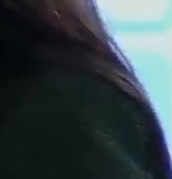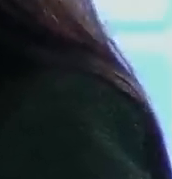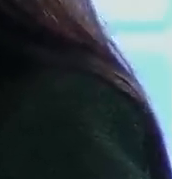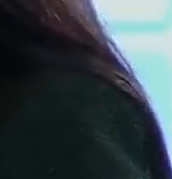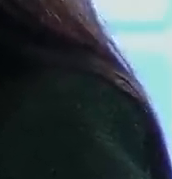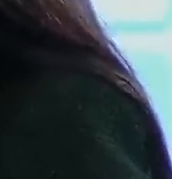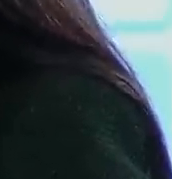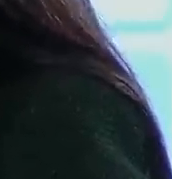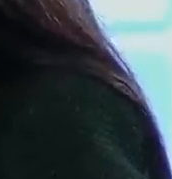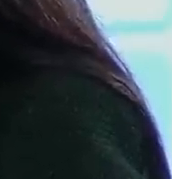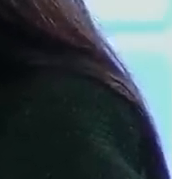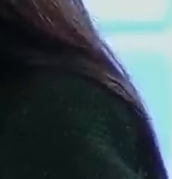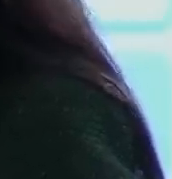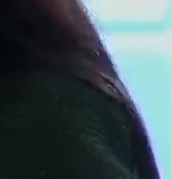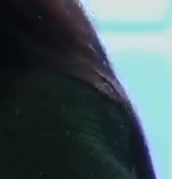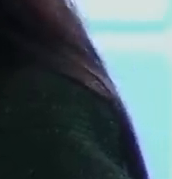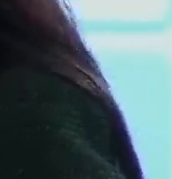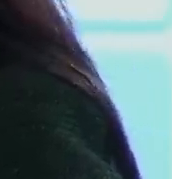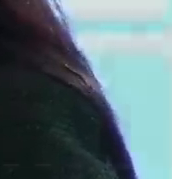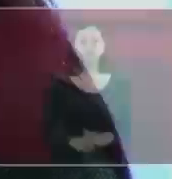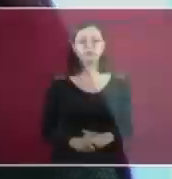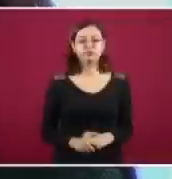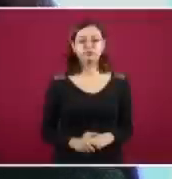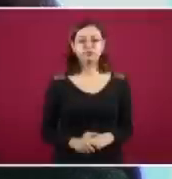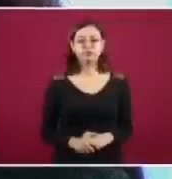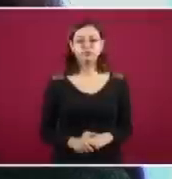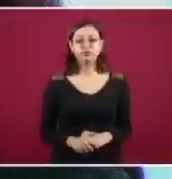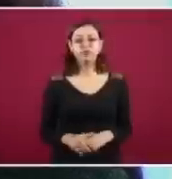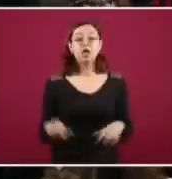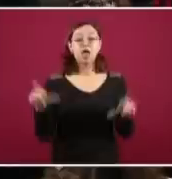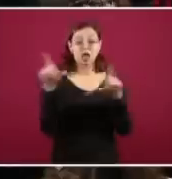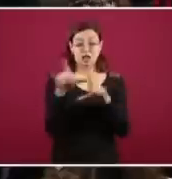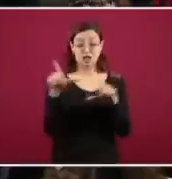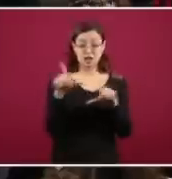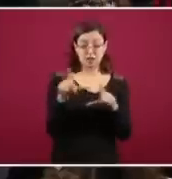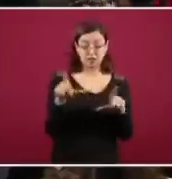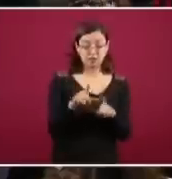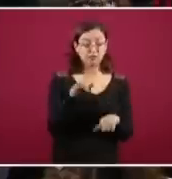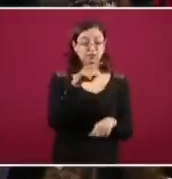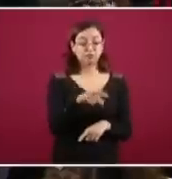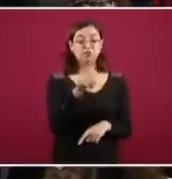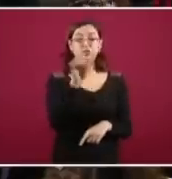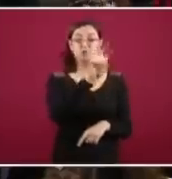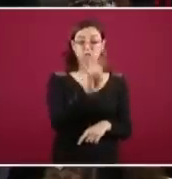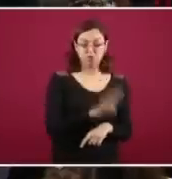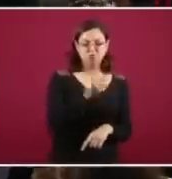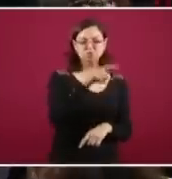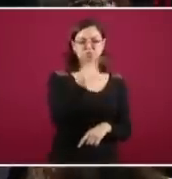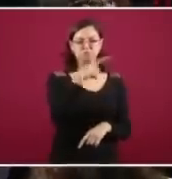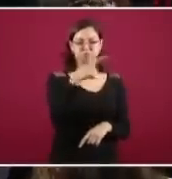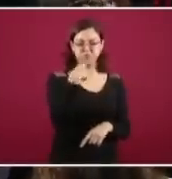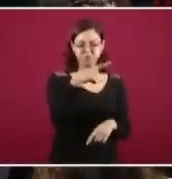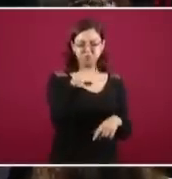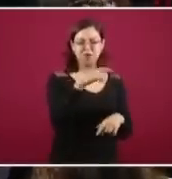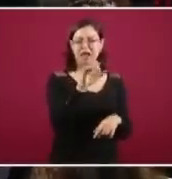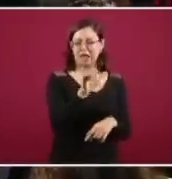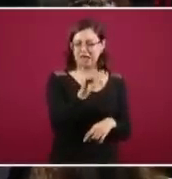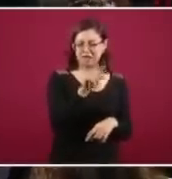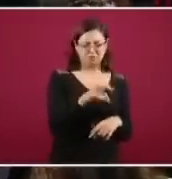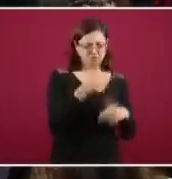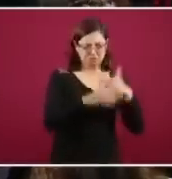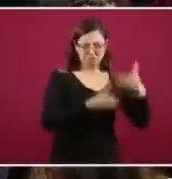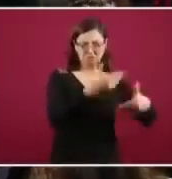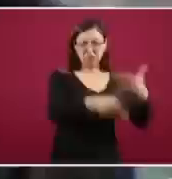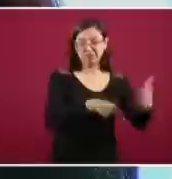Con Grupo Walmart no fue posible conciliar 141 casos, los cuales se formalizaron como quejas y ahorita están en proceso